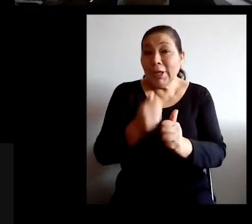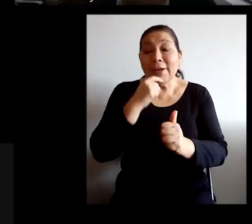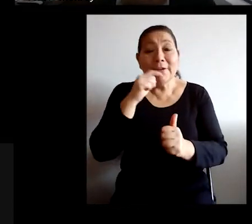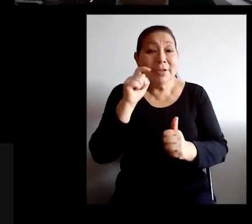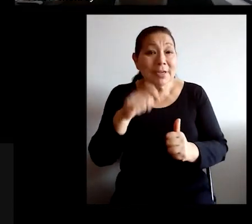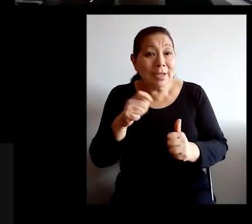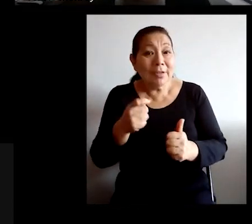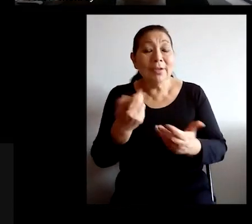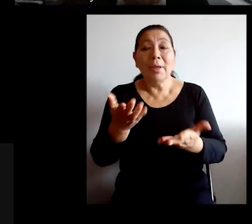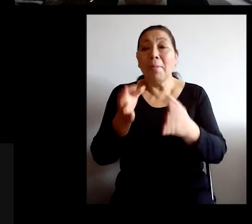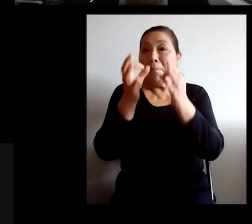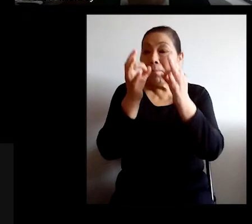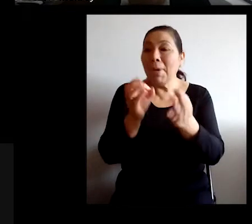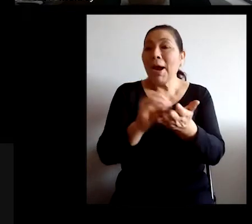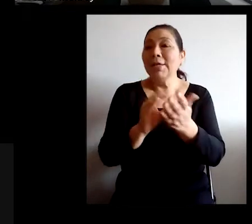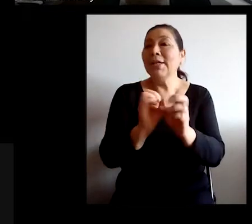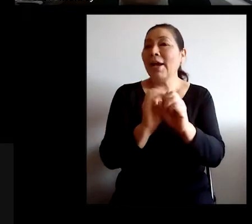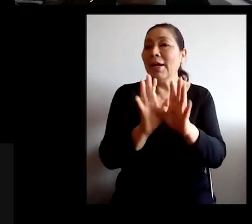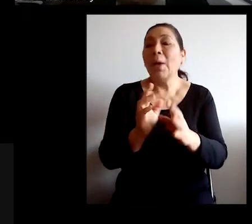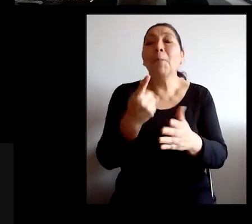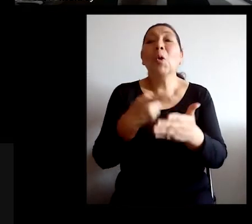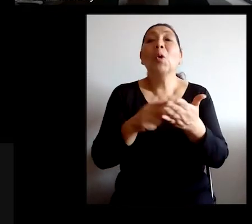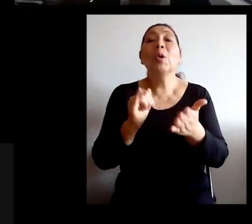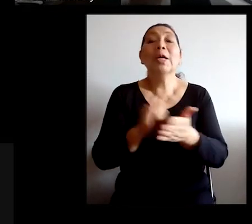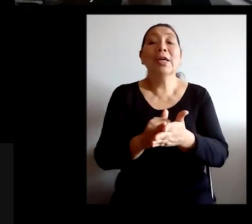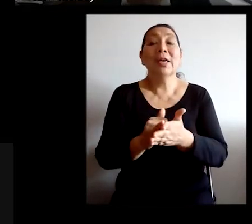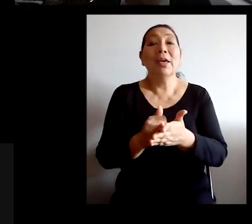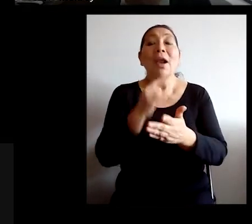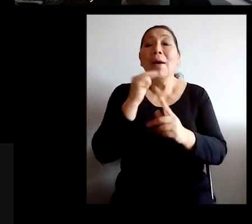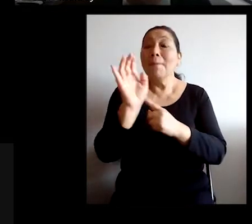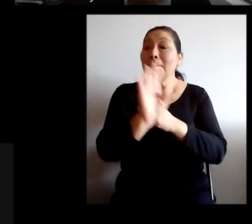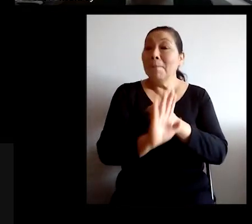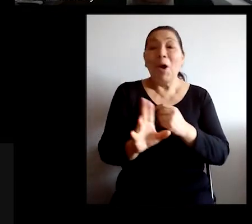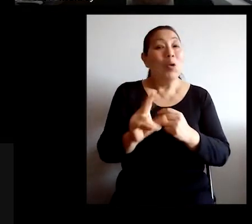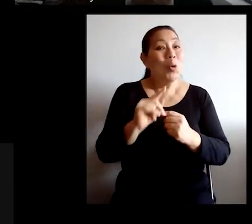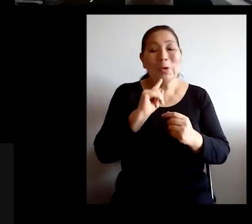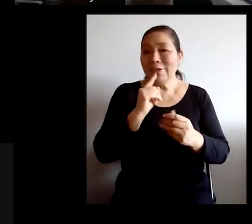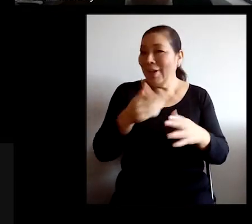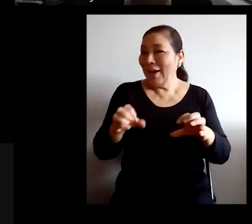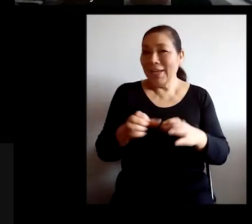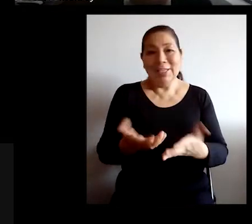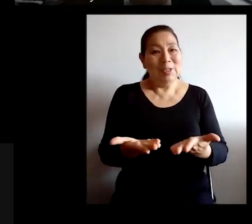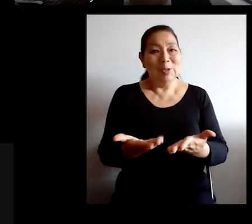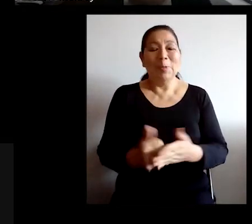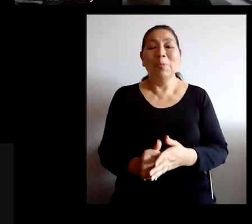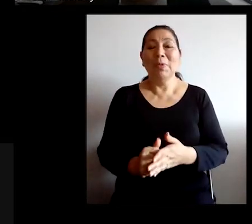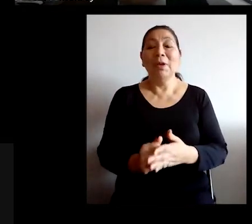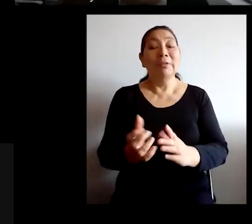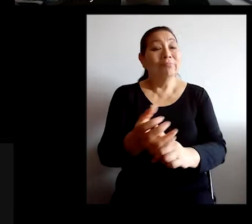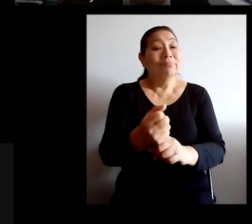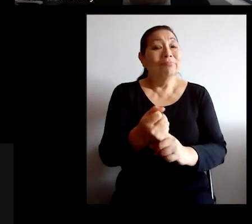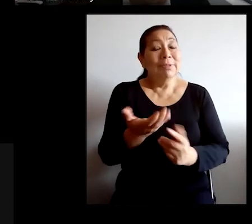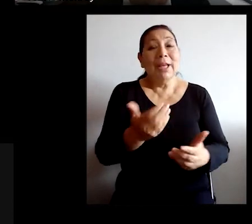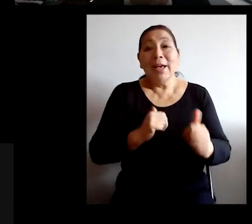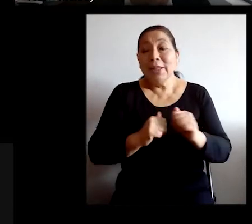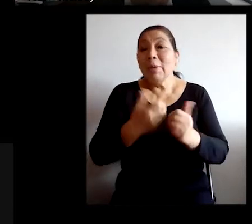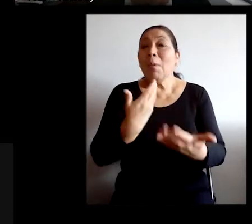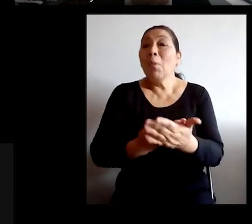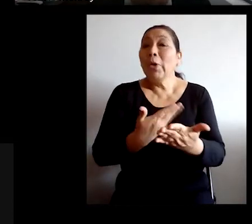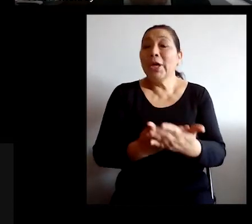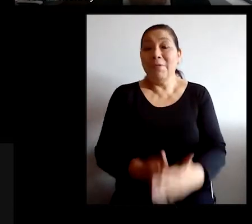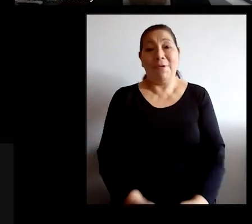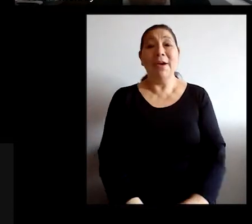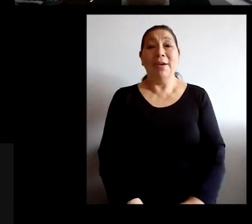requieren precisiones. Por lo tanto, como el amparo no está hecho para soportar actividad